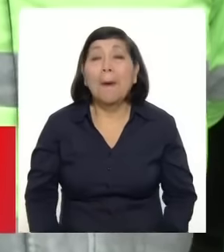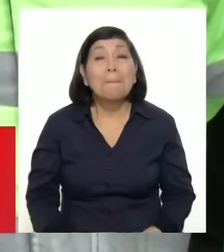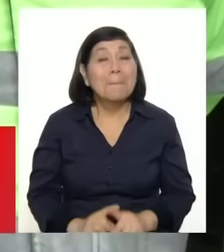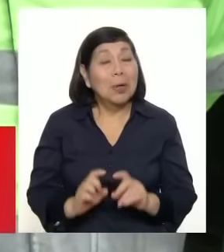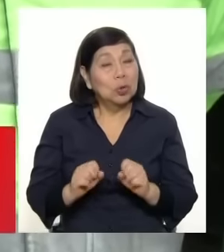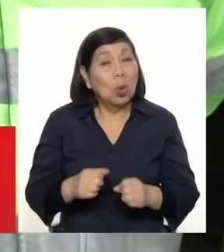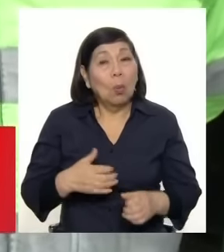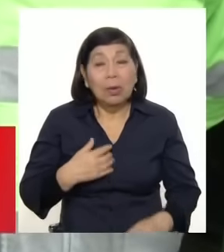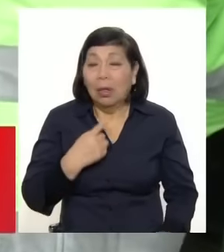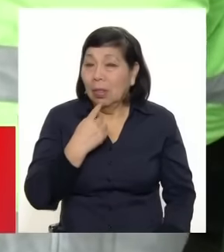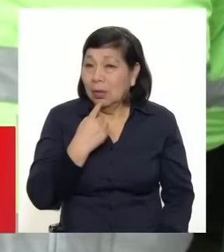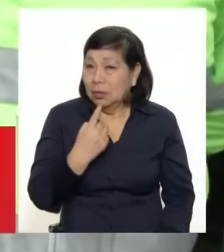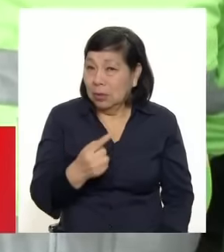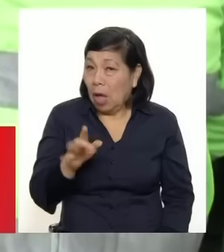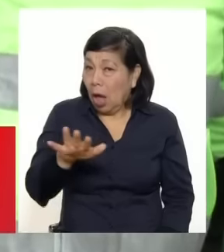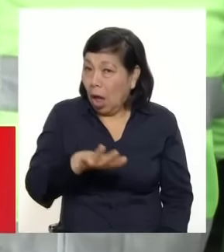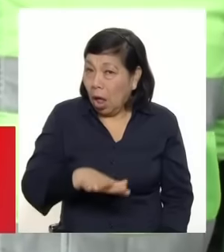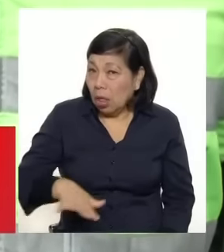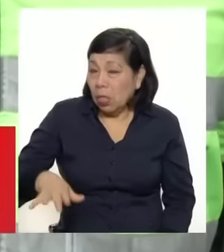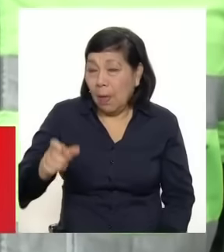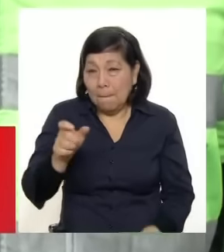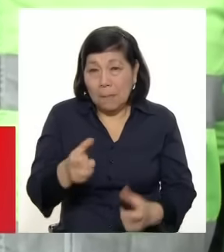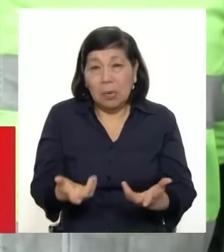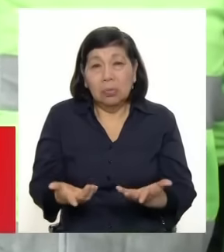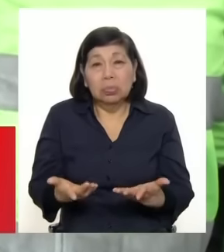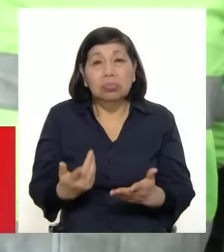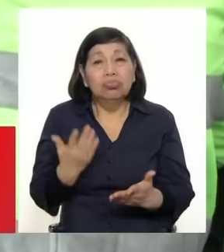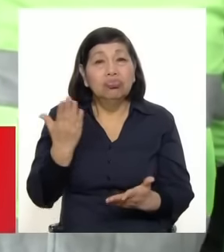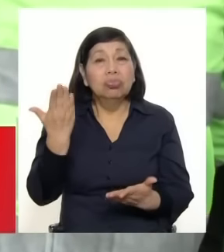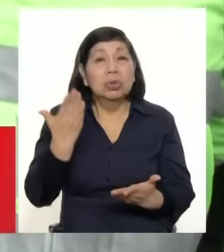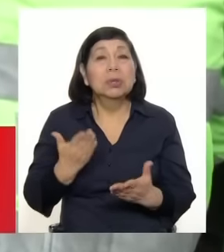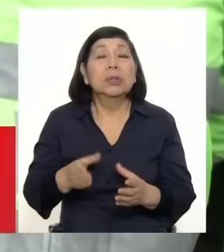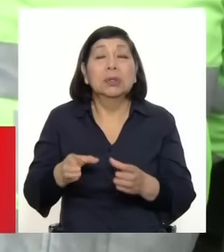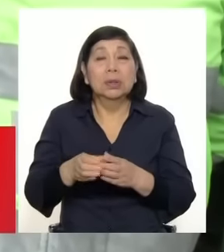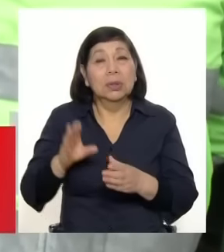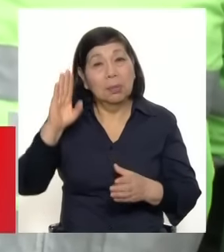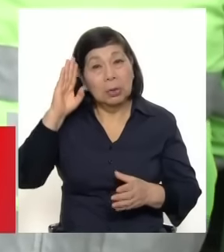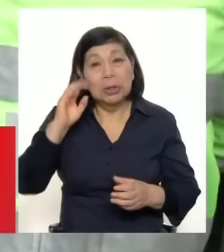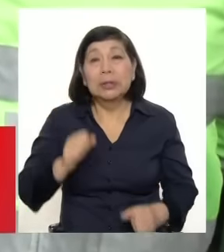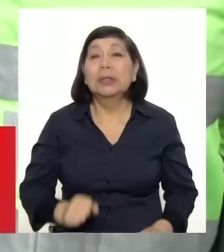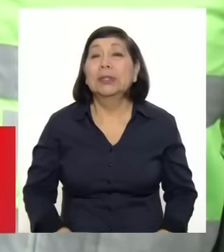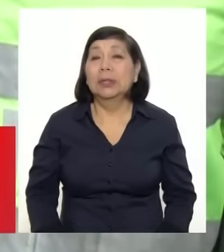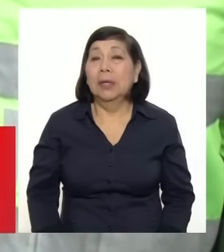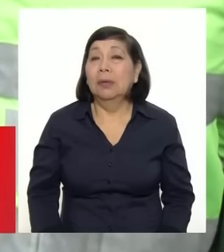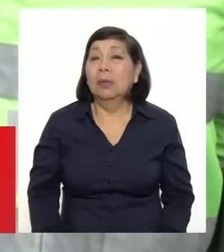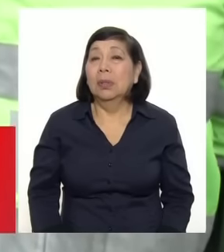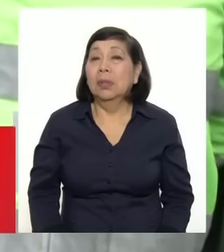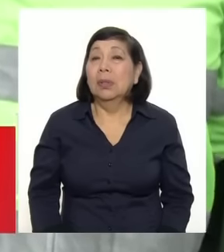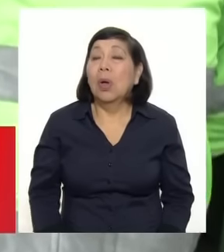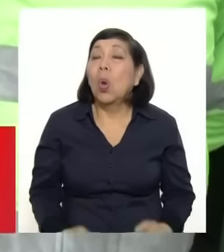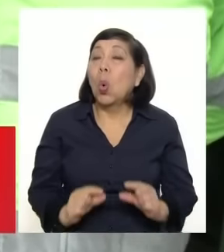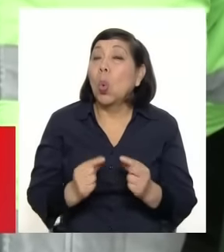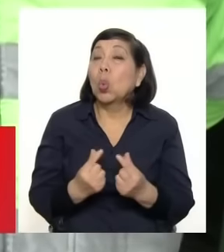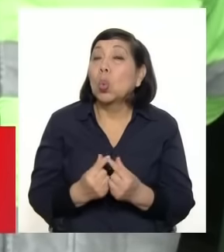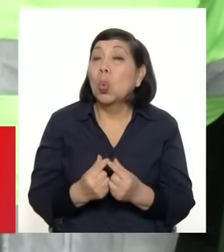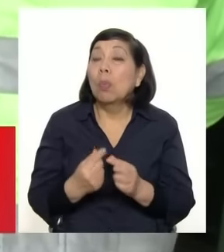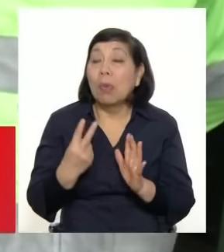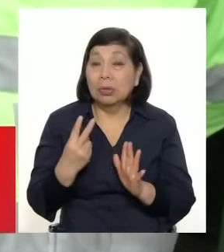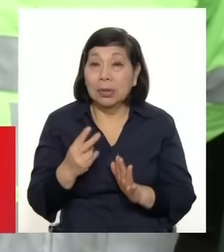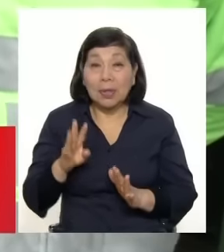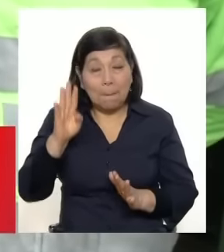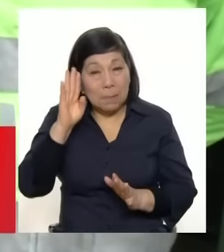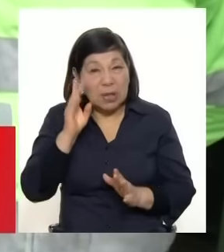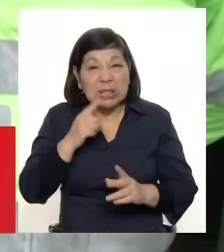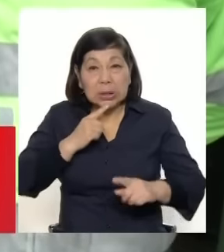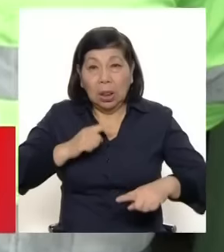pero sí puedo decirle a la ciudadanía que se ha conformado por disposición del comandante general de la Policía Nacional el grupo de 100 efectivos